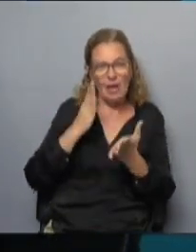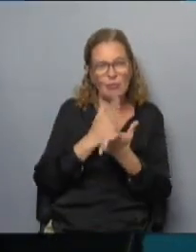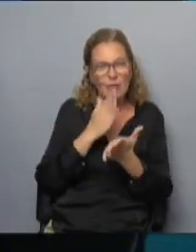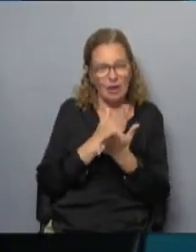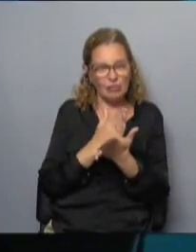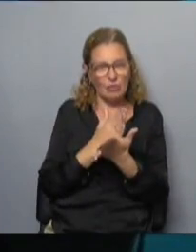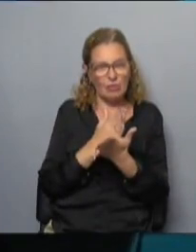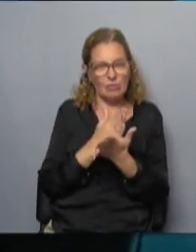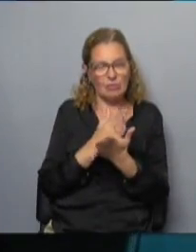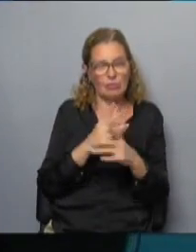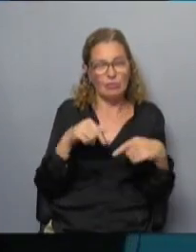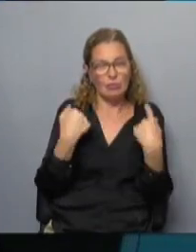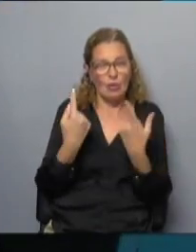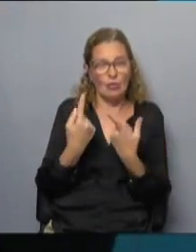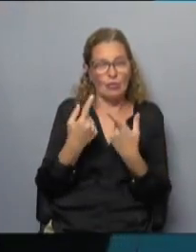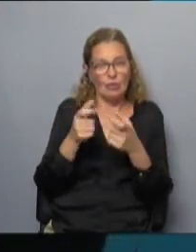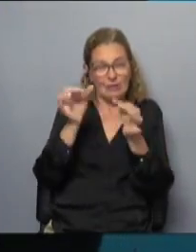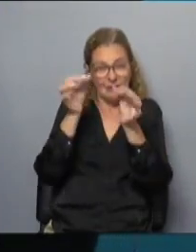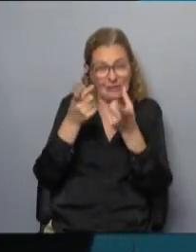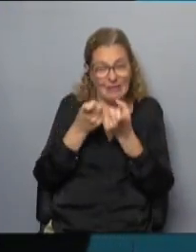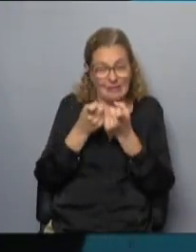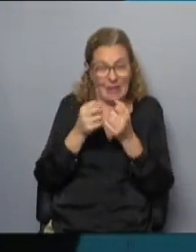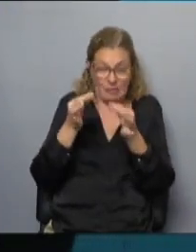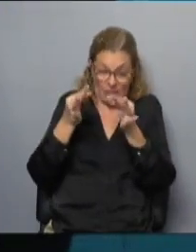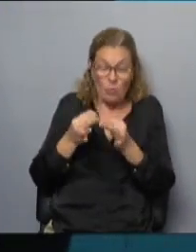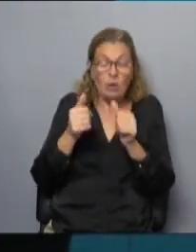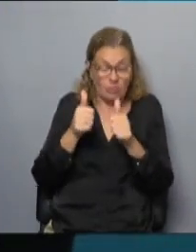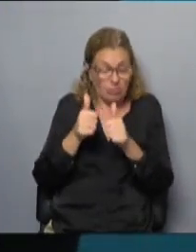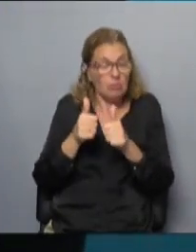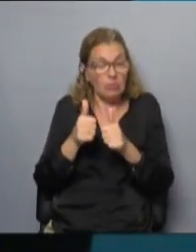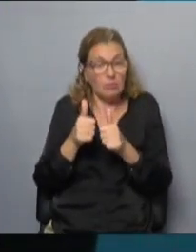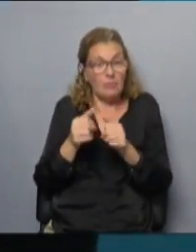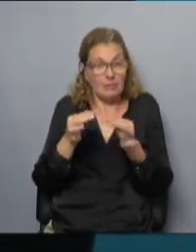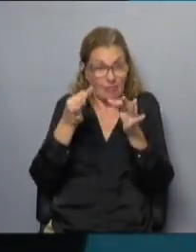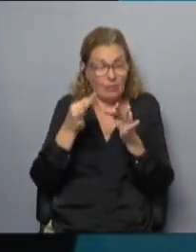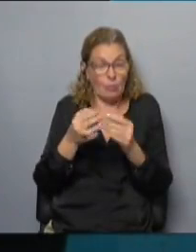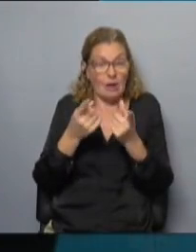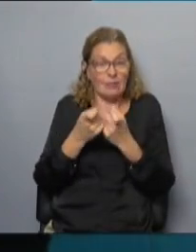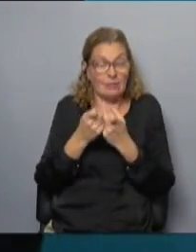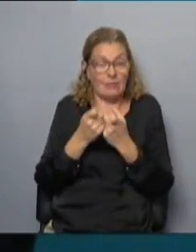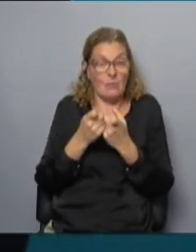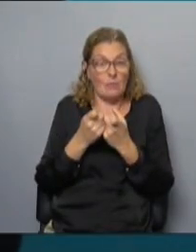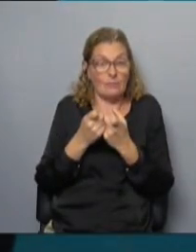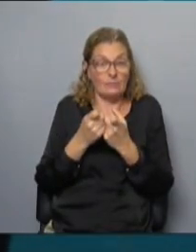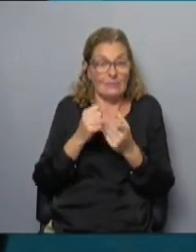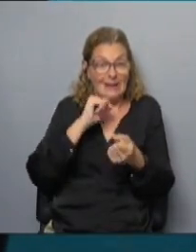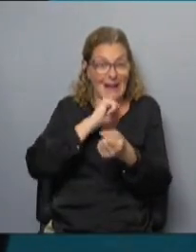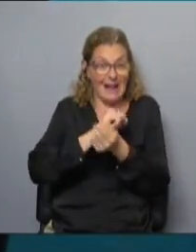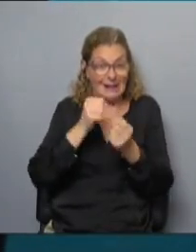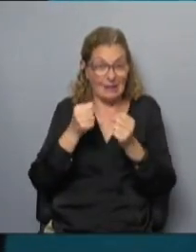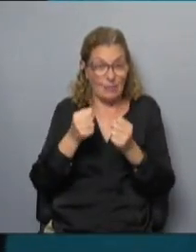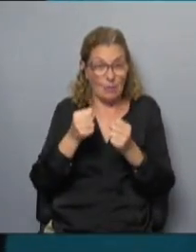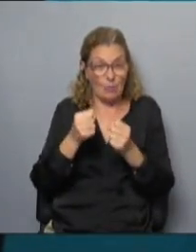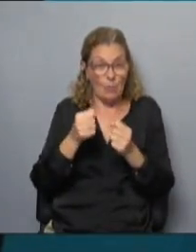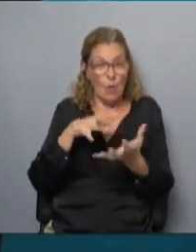la ciudadanía necesita atrás seguras y claro evidentemente para estar segura necesitamos que la casa se transforma en un lugar